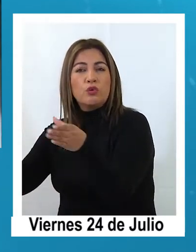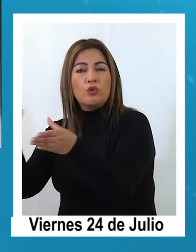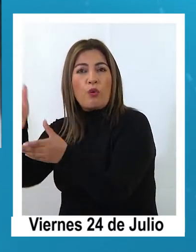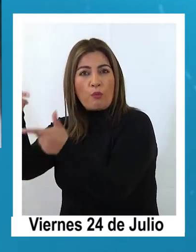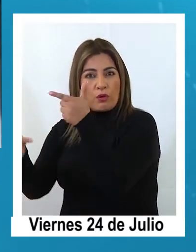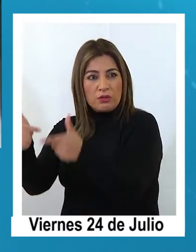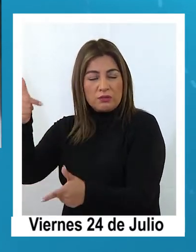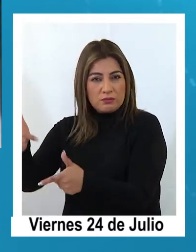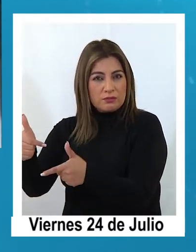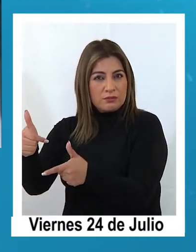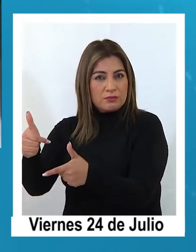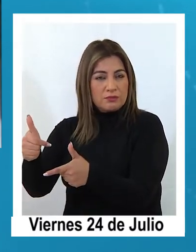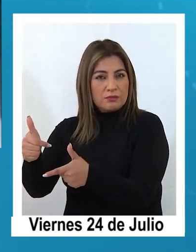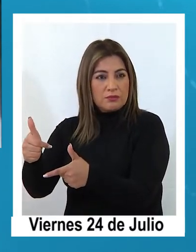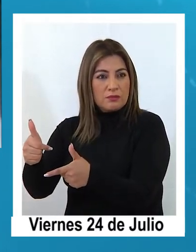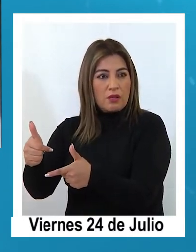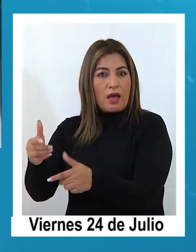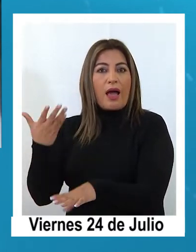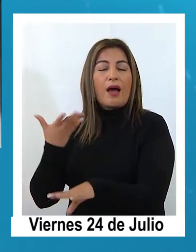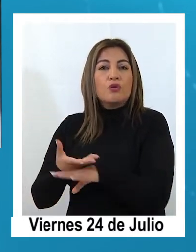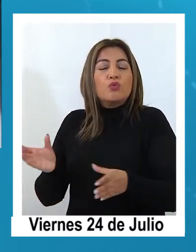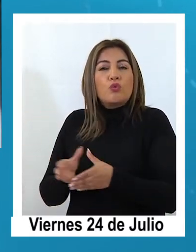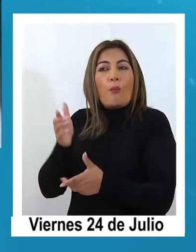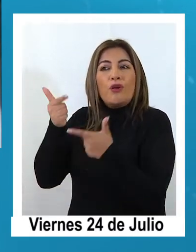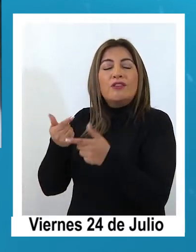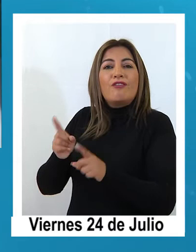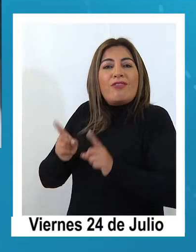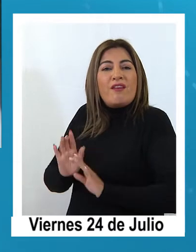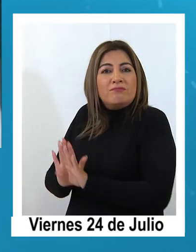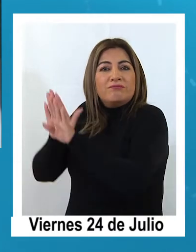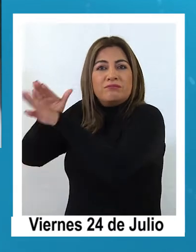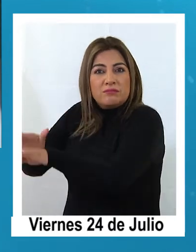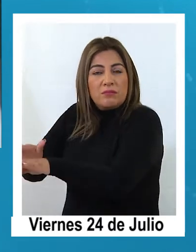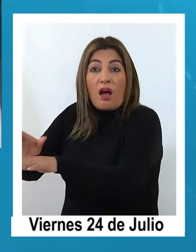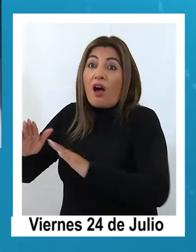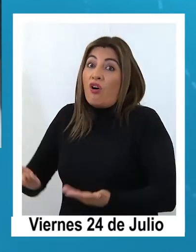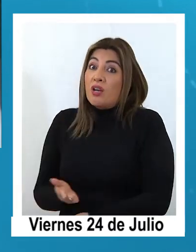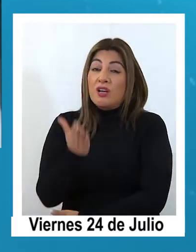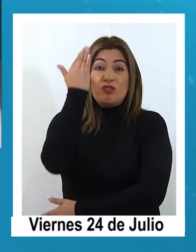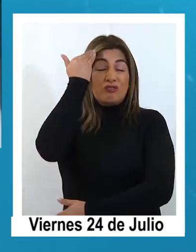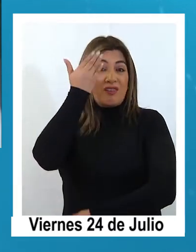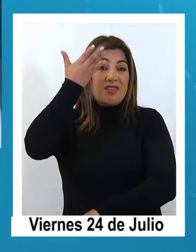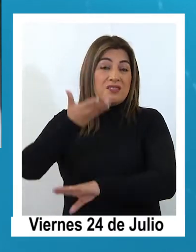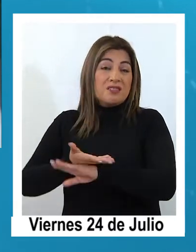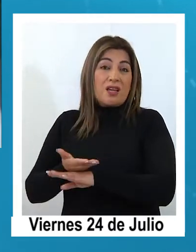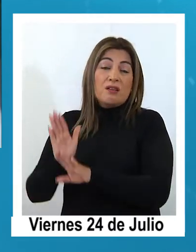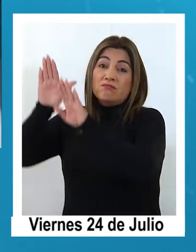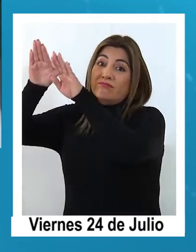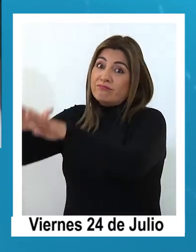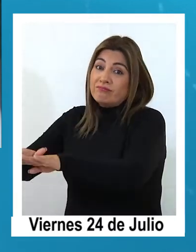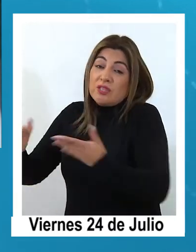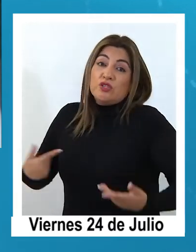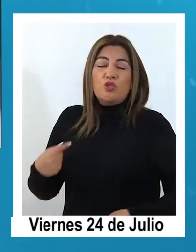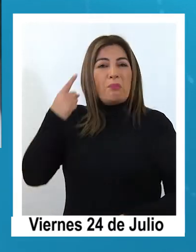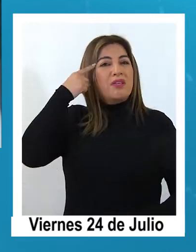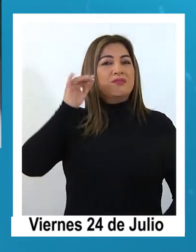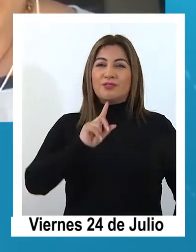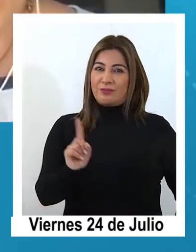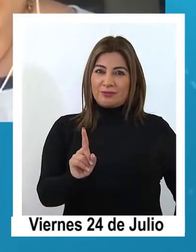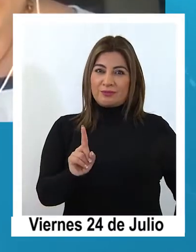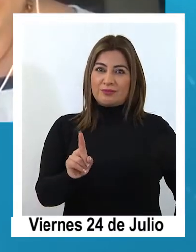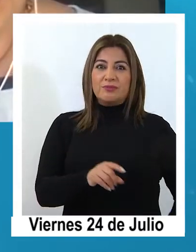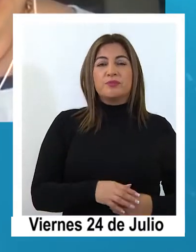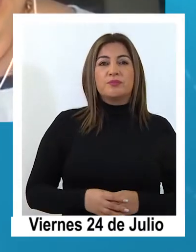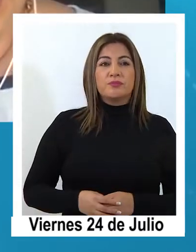siempre y cuando el partido lo respalde. Pero ahora mismo no sabemos si tiene el respaldo del partido, yo diría que no.